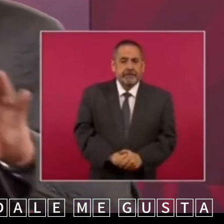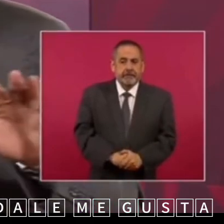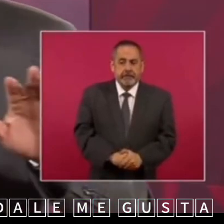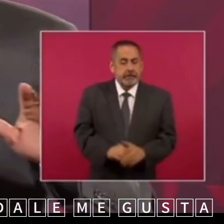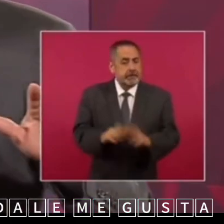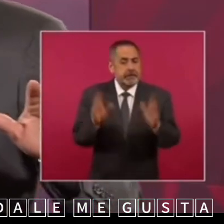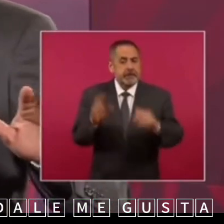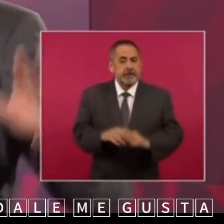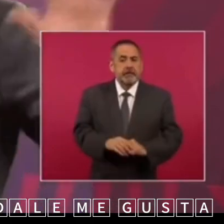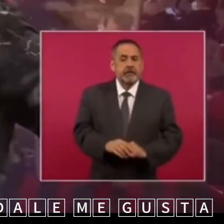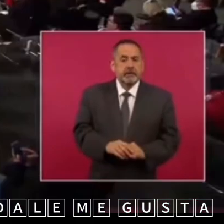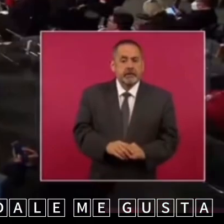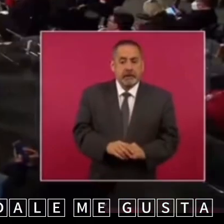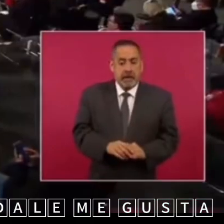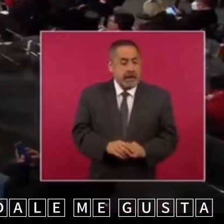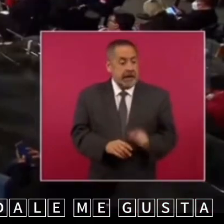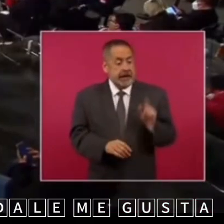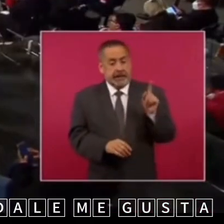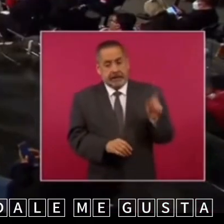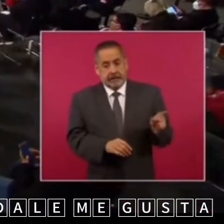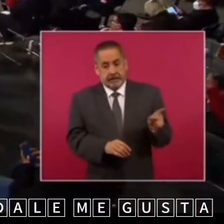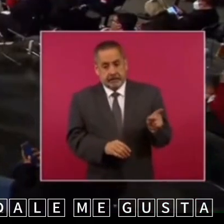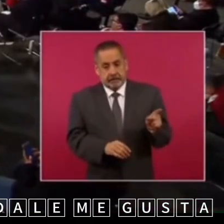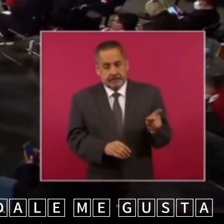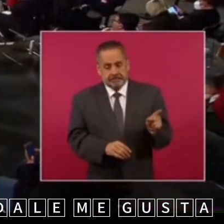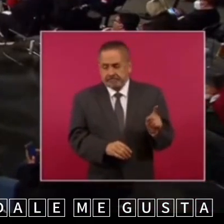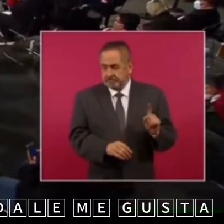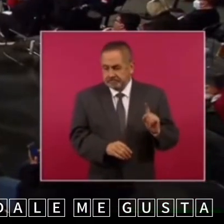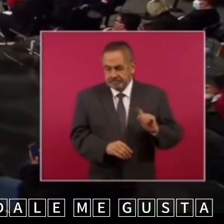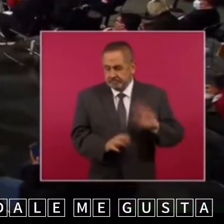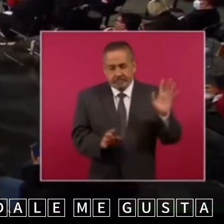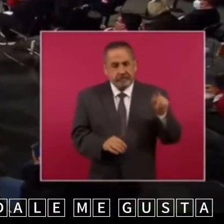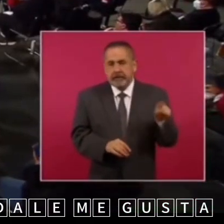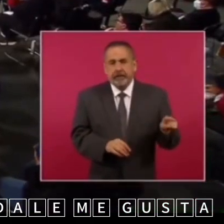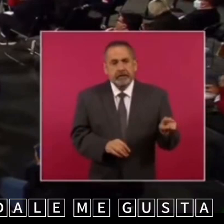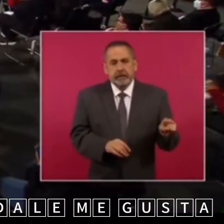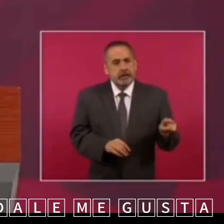Bueno, pero eso, como dije, ya